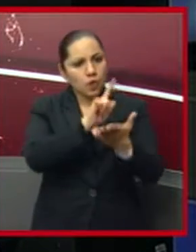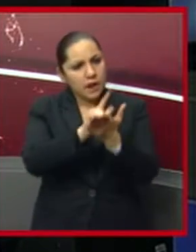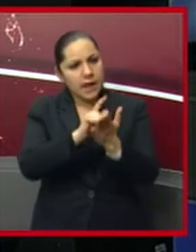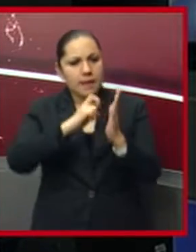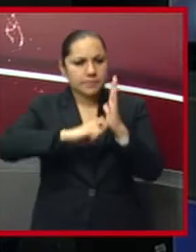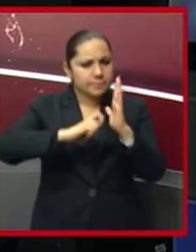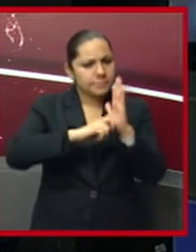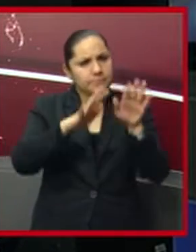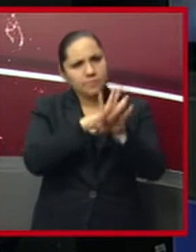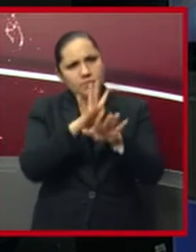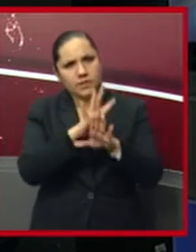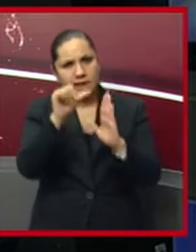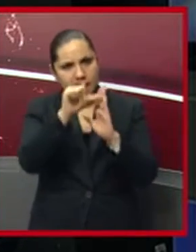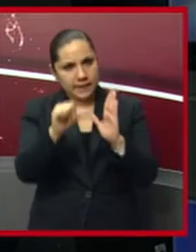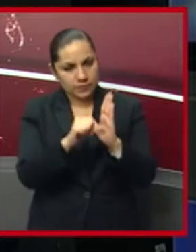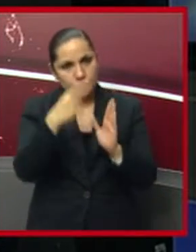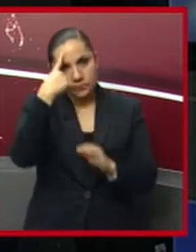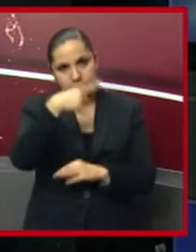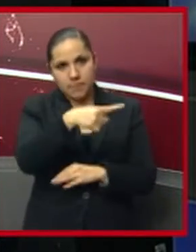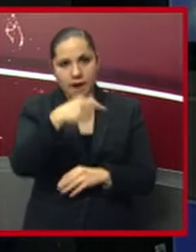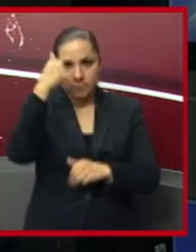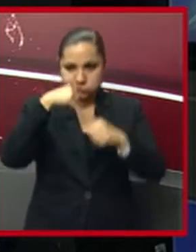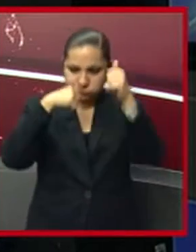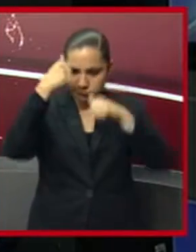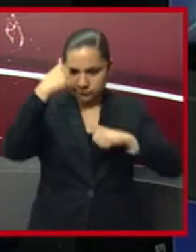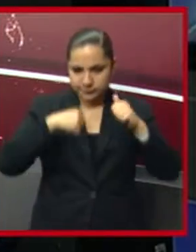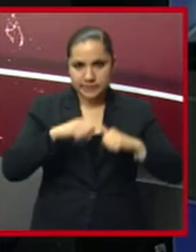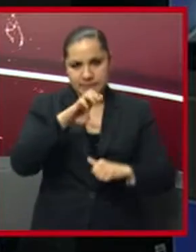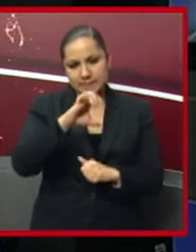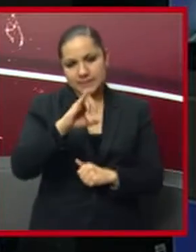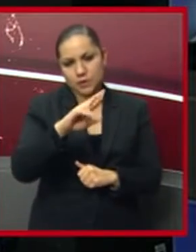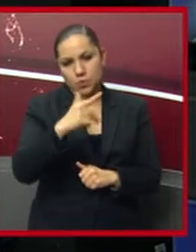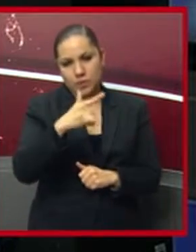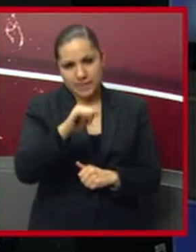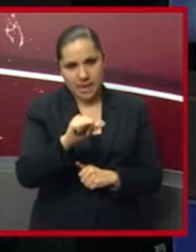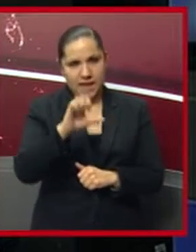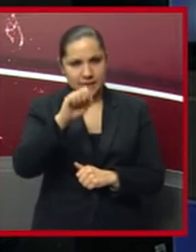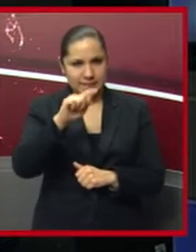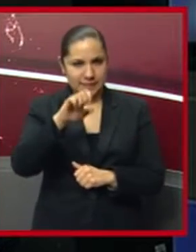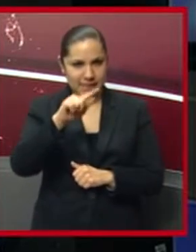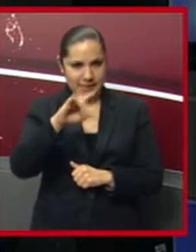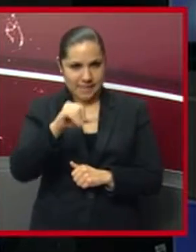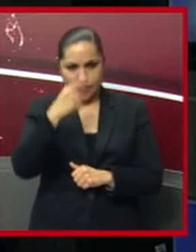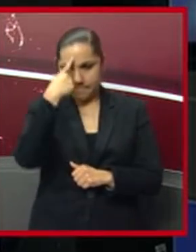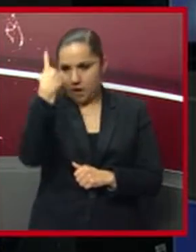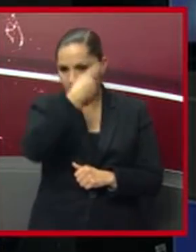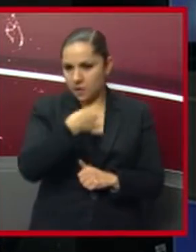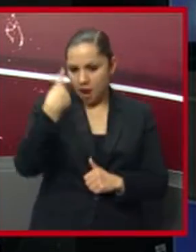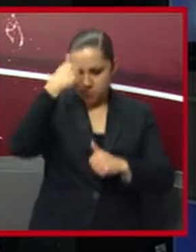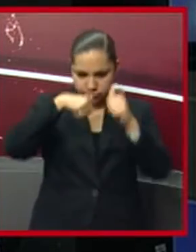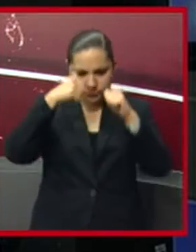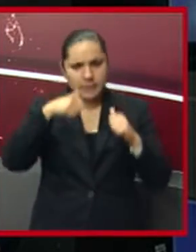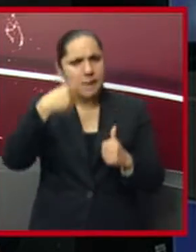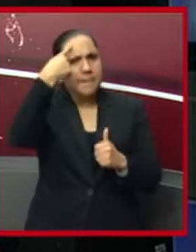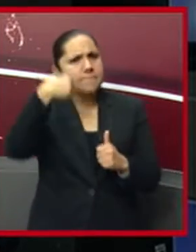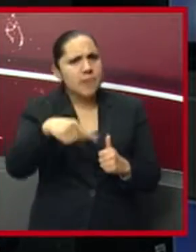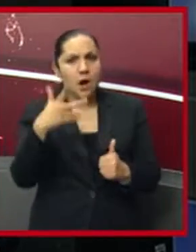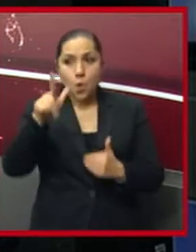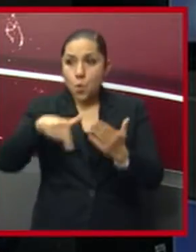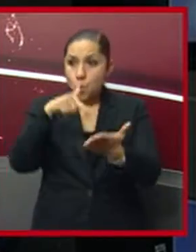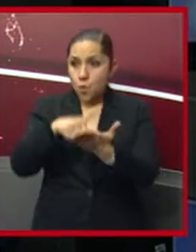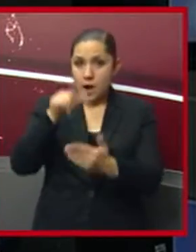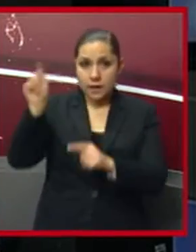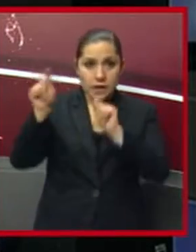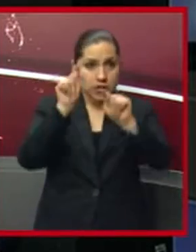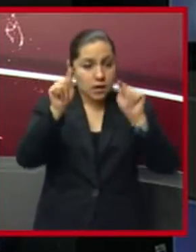importantes también en materia de cirugía estética para llevar un registro puntual de todas aquellas centros o clínicas que